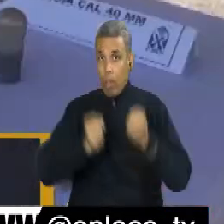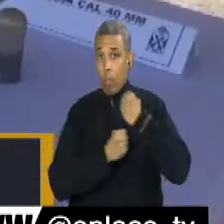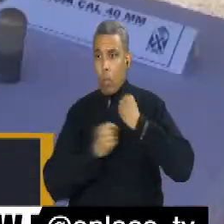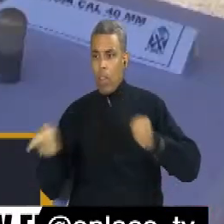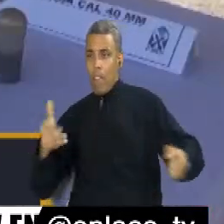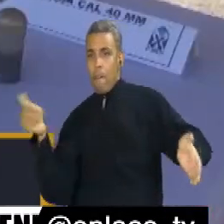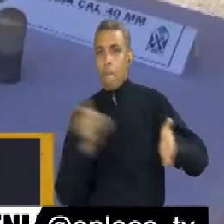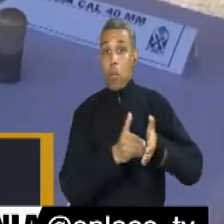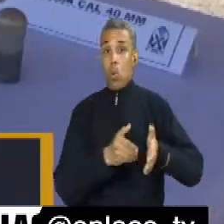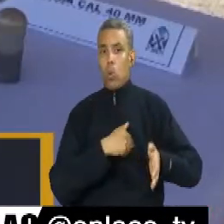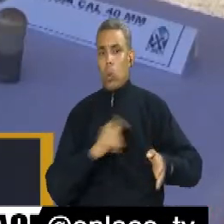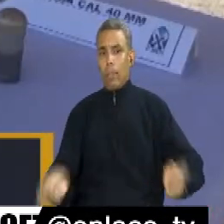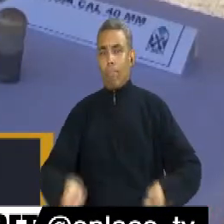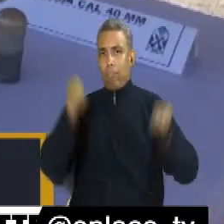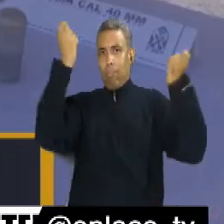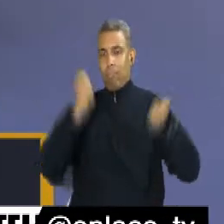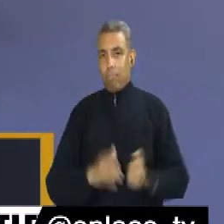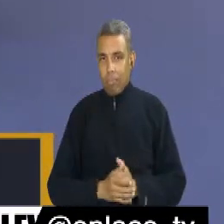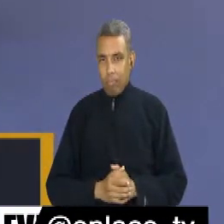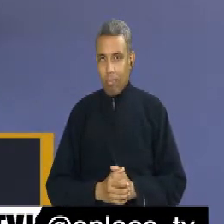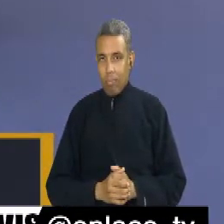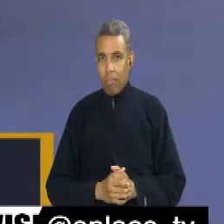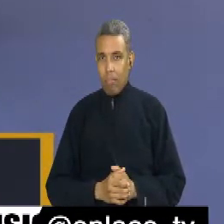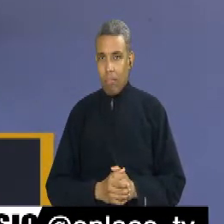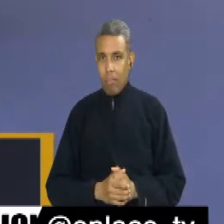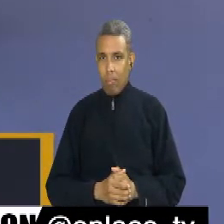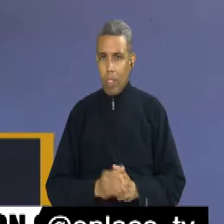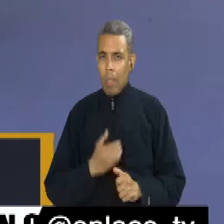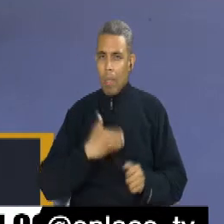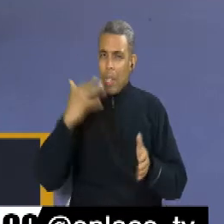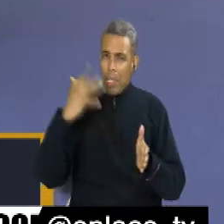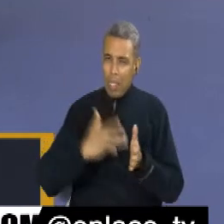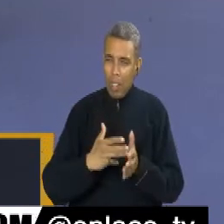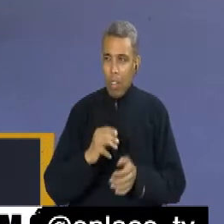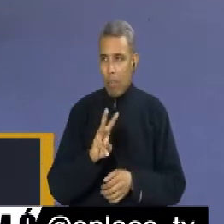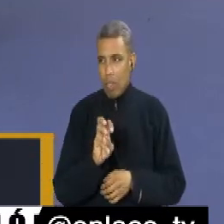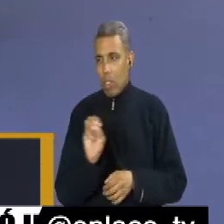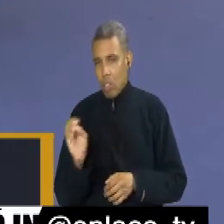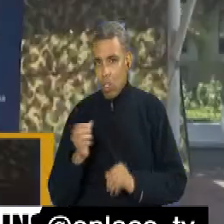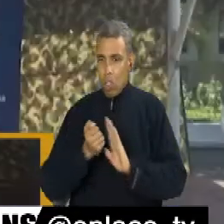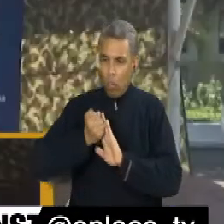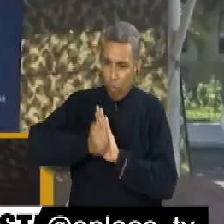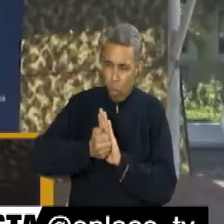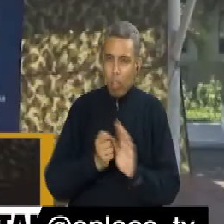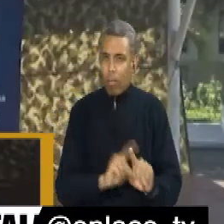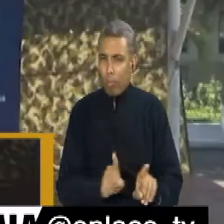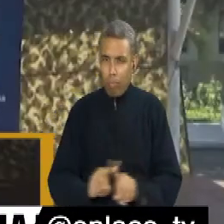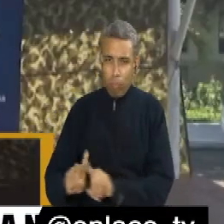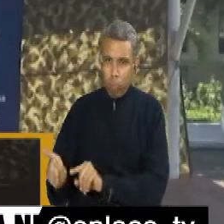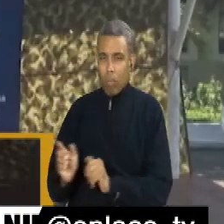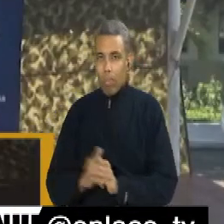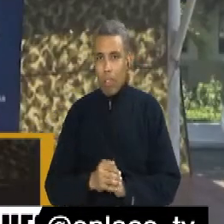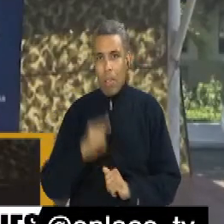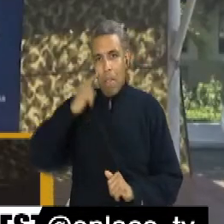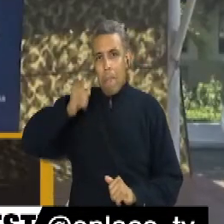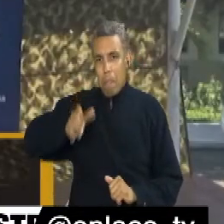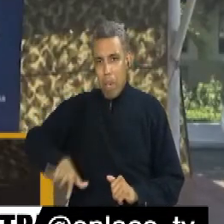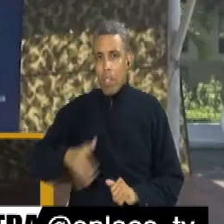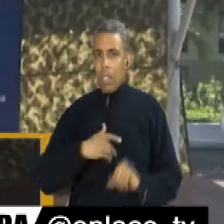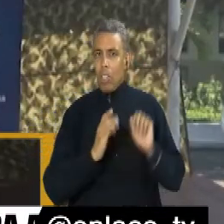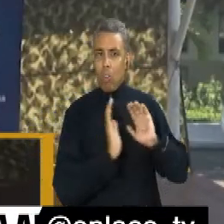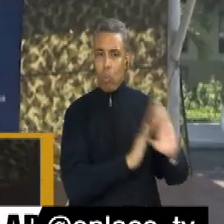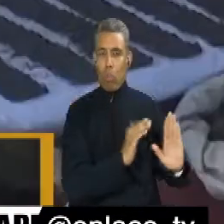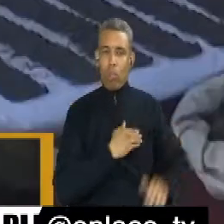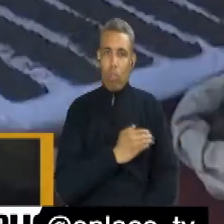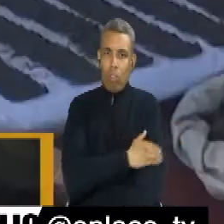pública. Dentro de lo incautado se encuentran 5.864 cartuchos de diferentes calibres que al parecer pertenecían al